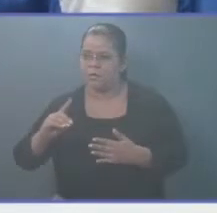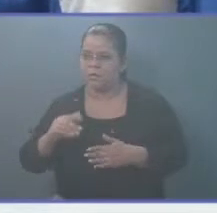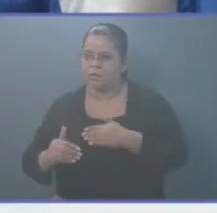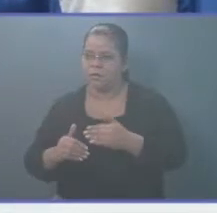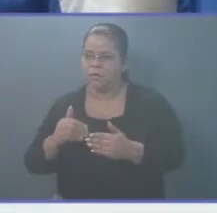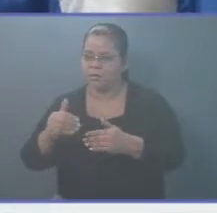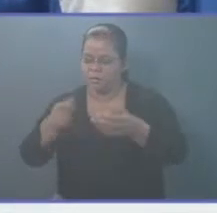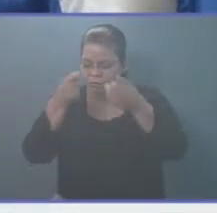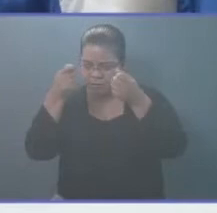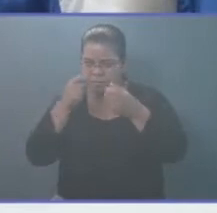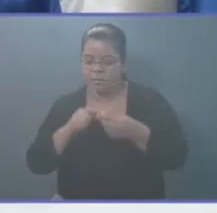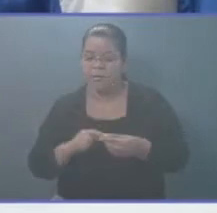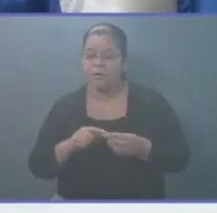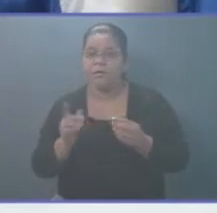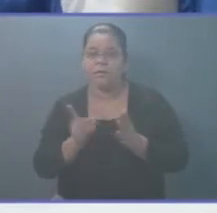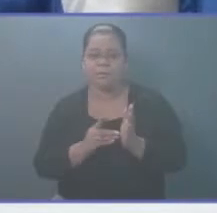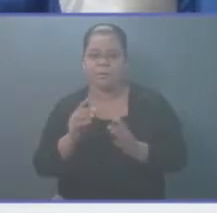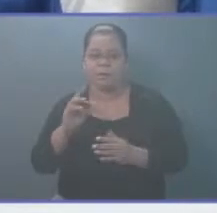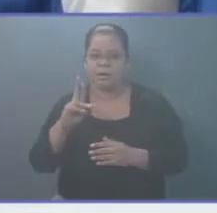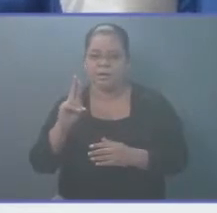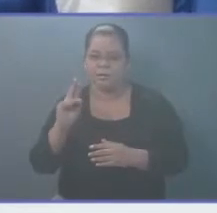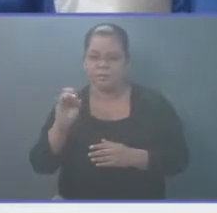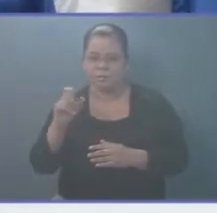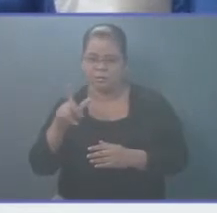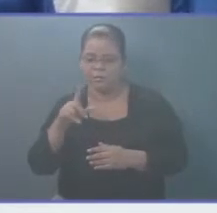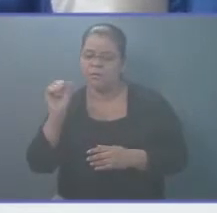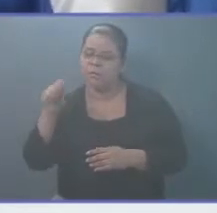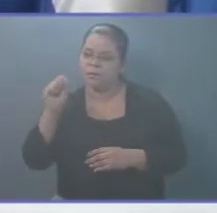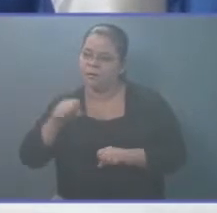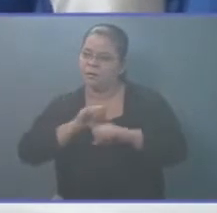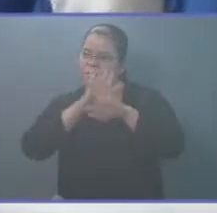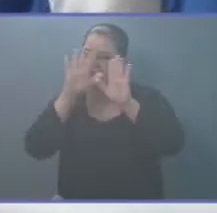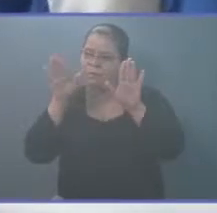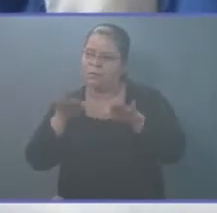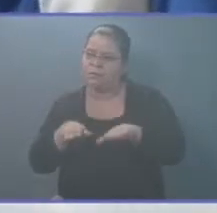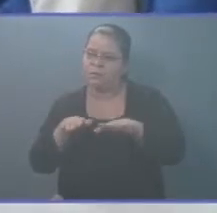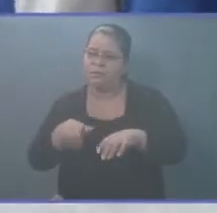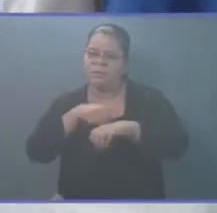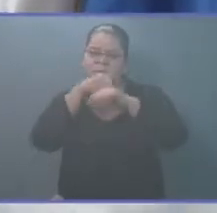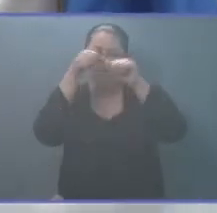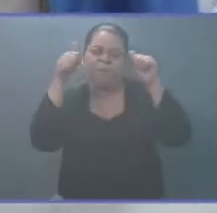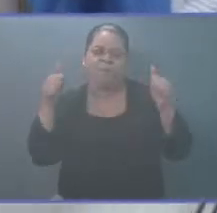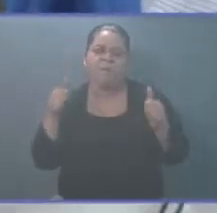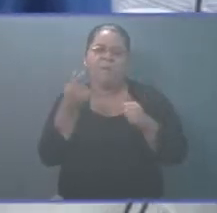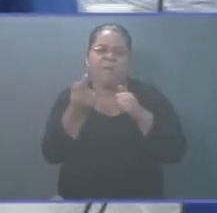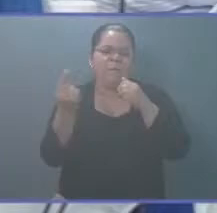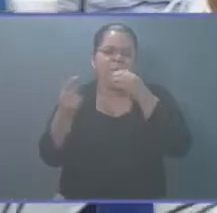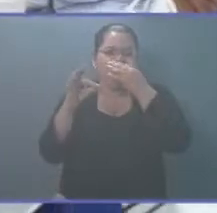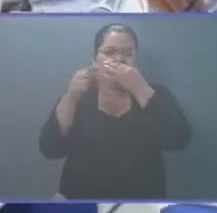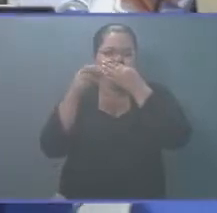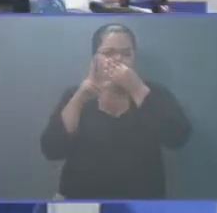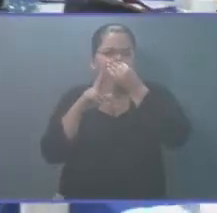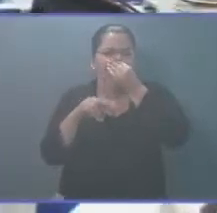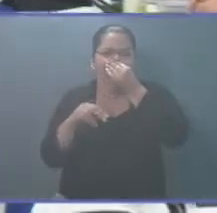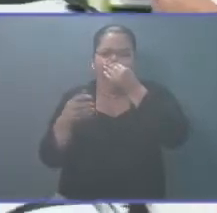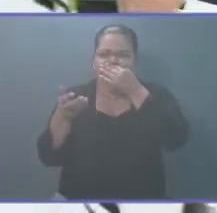Penal. Diputado Beltrán. Muchas gracias, señor presidente. Buenos días, señores de la Fiscalía, compañeros